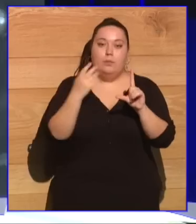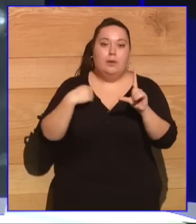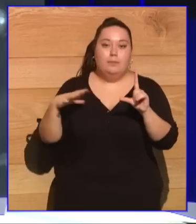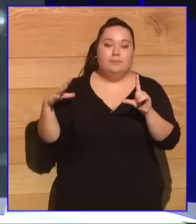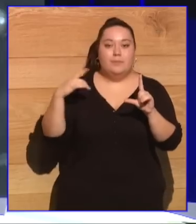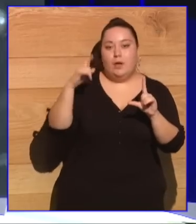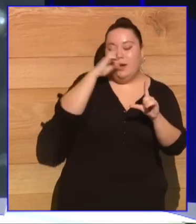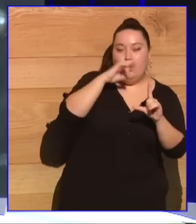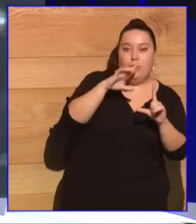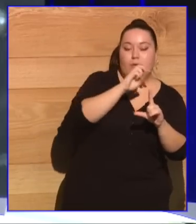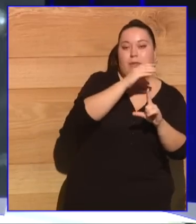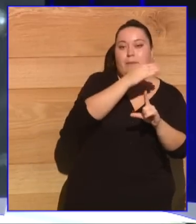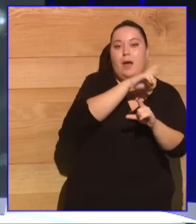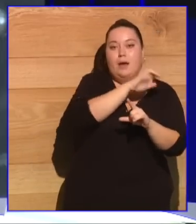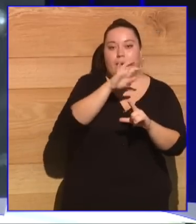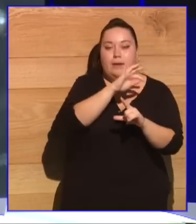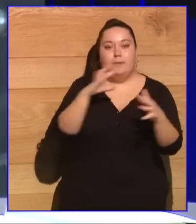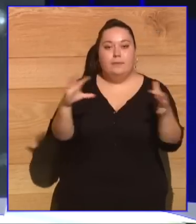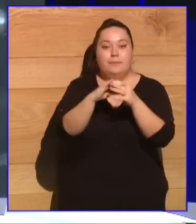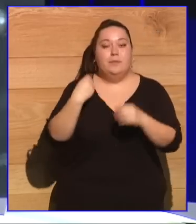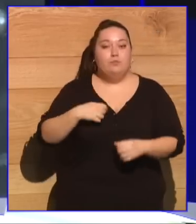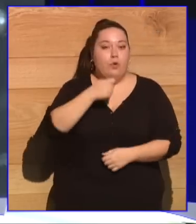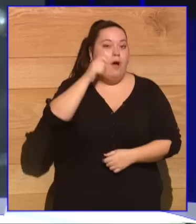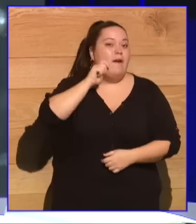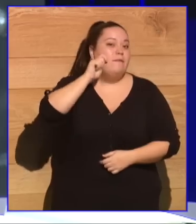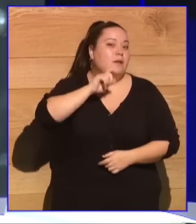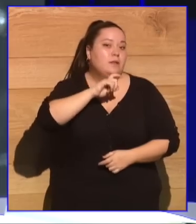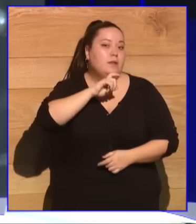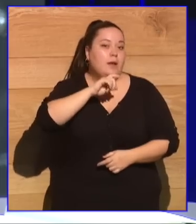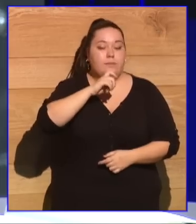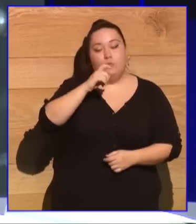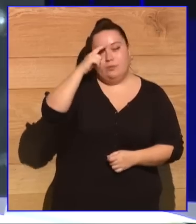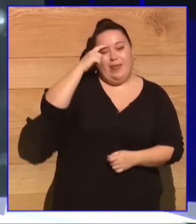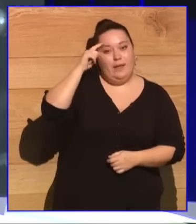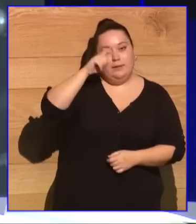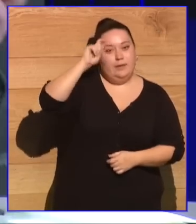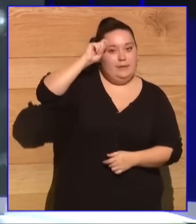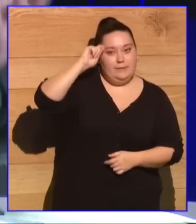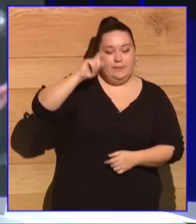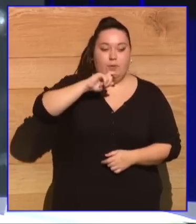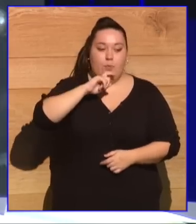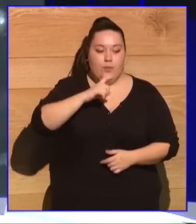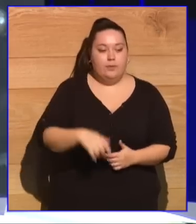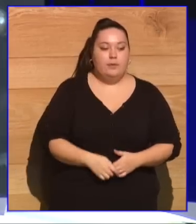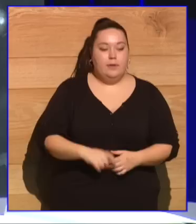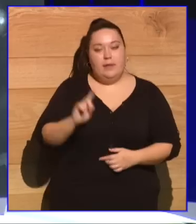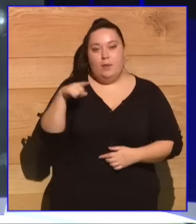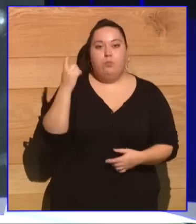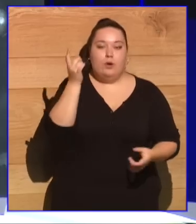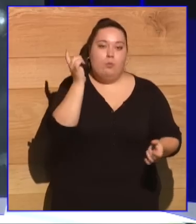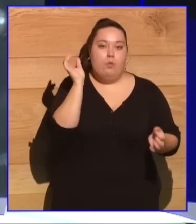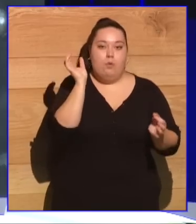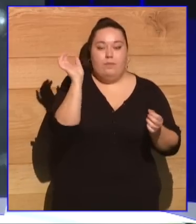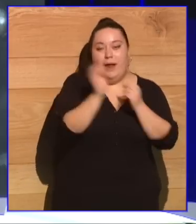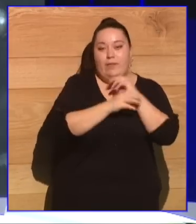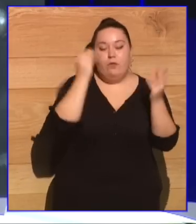Syd Barrett, como cuando se afeita, por ejemplo, las cejas y finalmente se acaba afeitando en un ejercicio de improvisación. Bob Geldof,